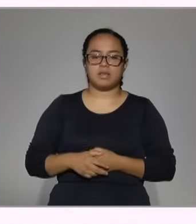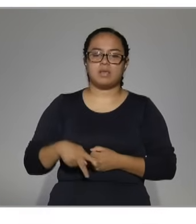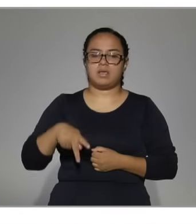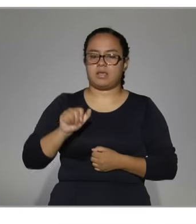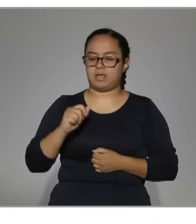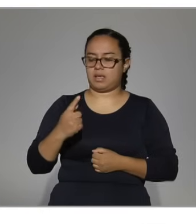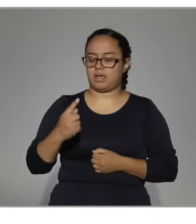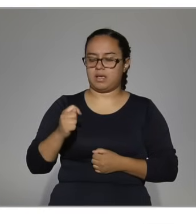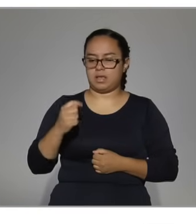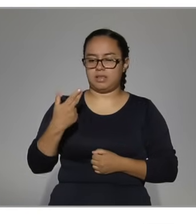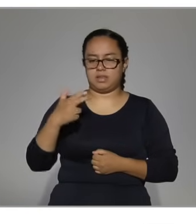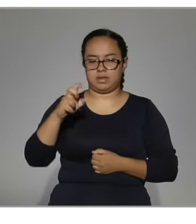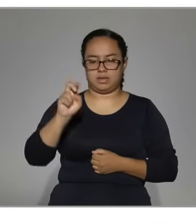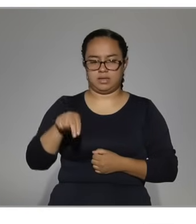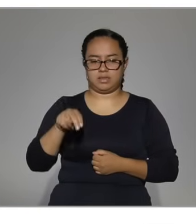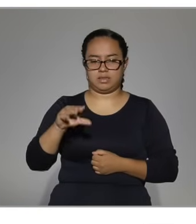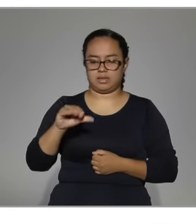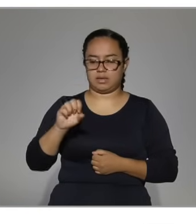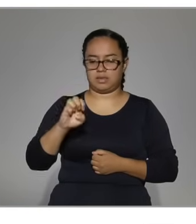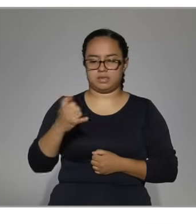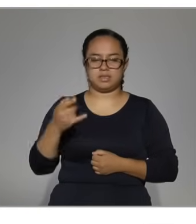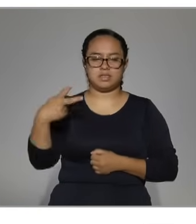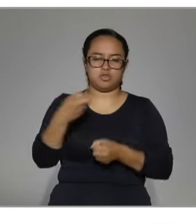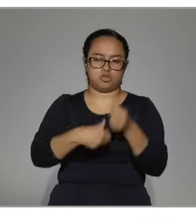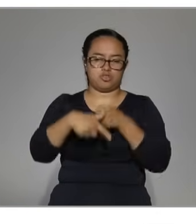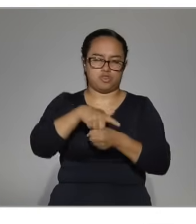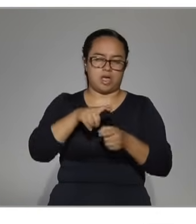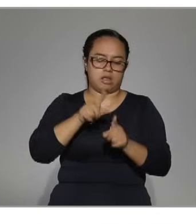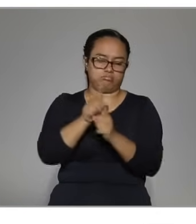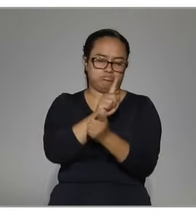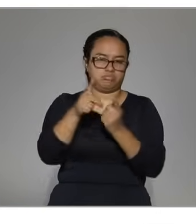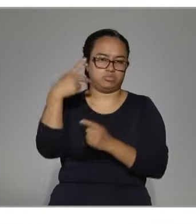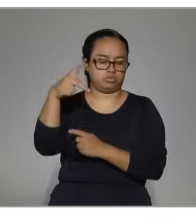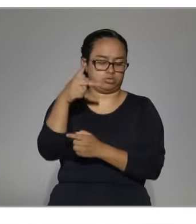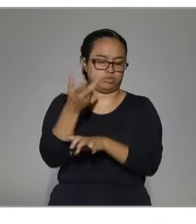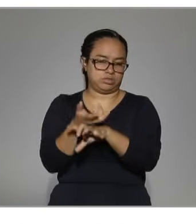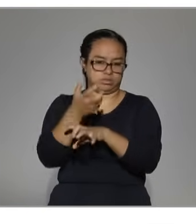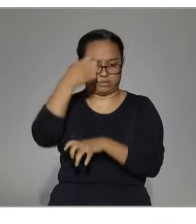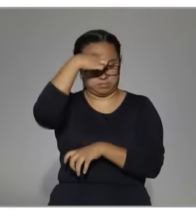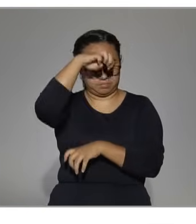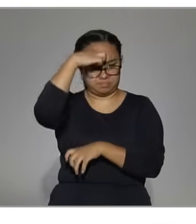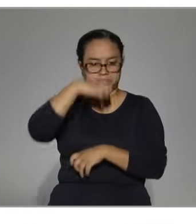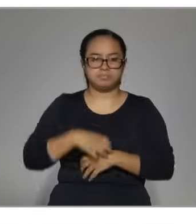Kathleen Casey Thaysen, socióloga estadounidense.